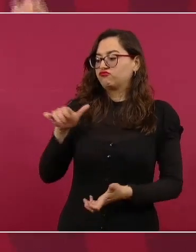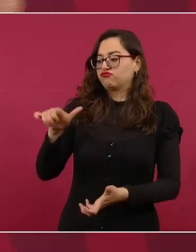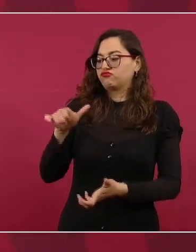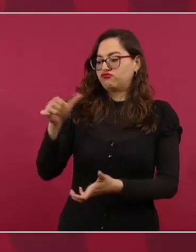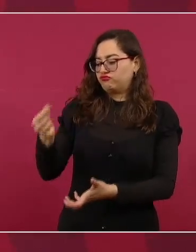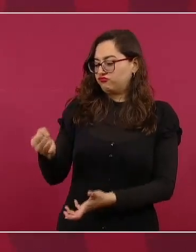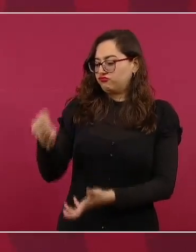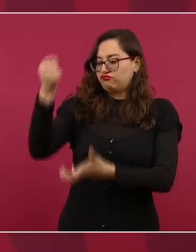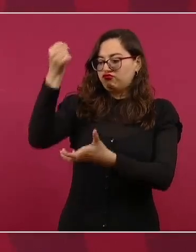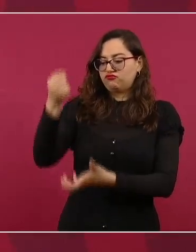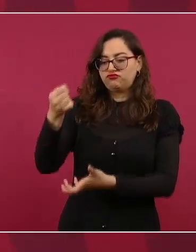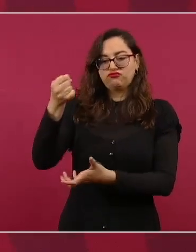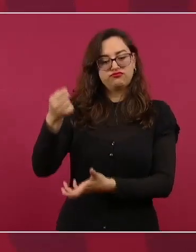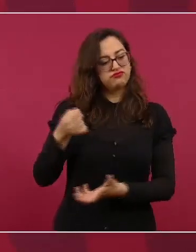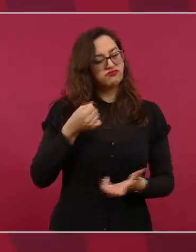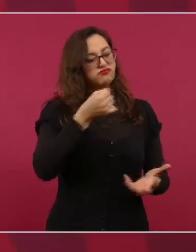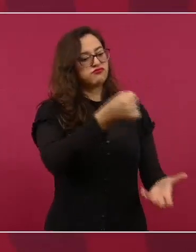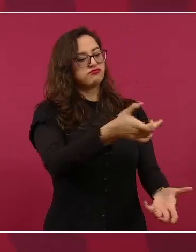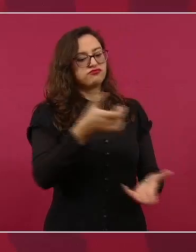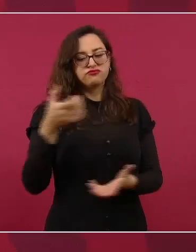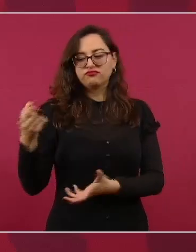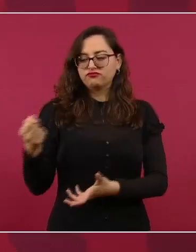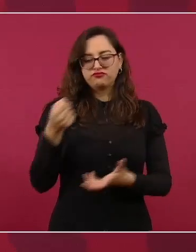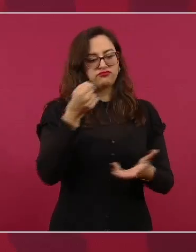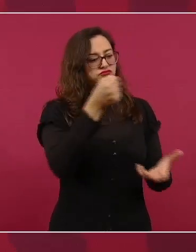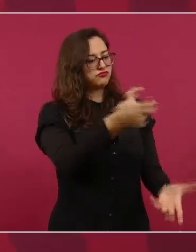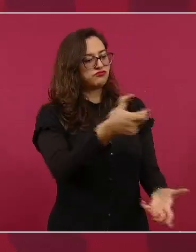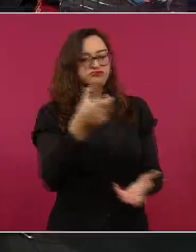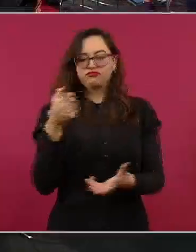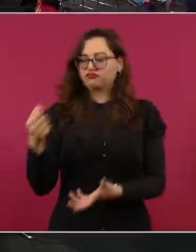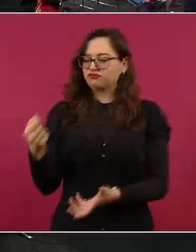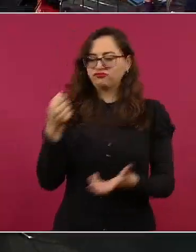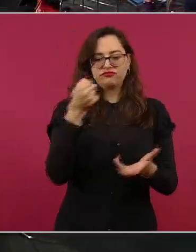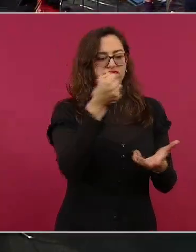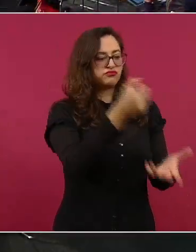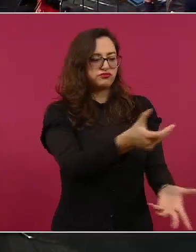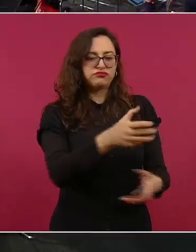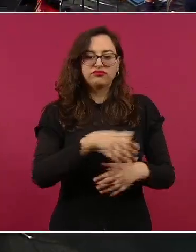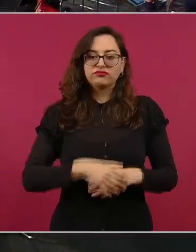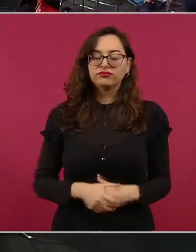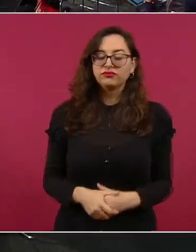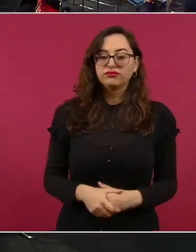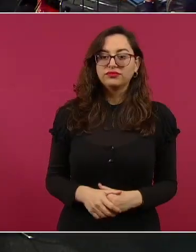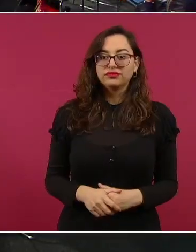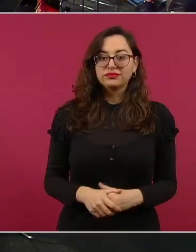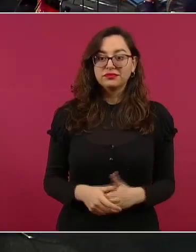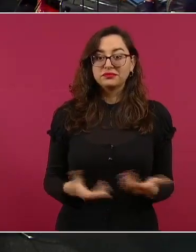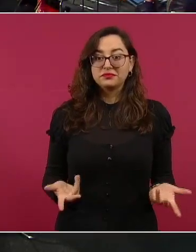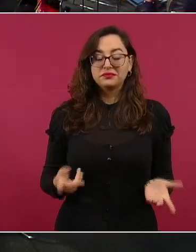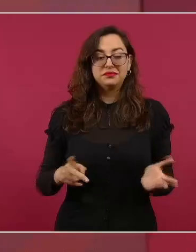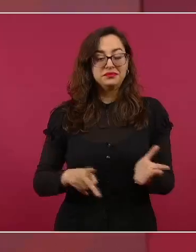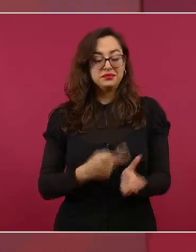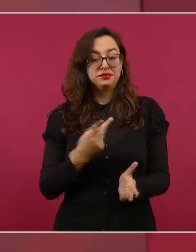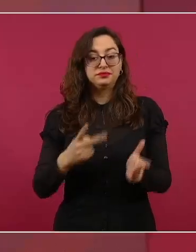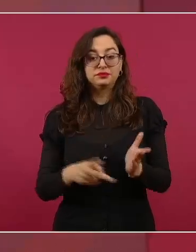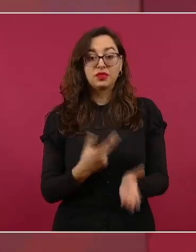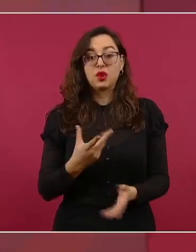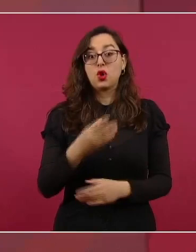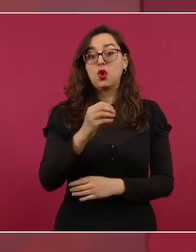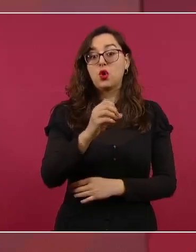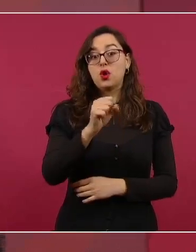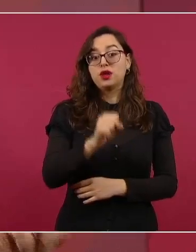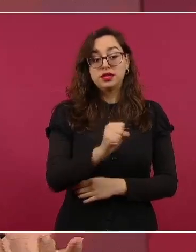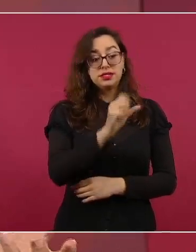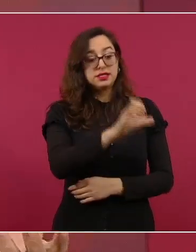del dinero del pueblo. Imagínense cuánto se llevaban las organizaciones sociales